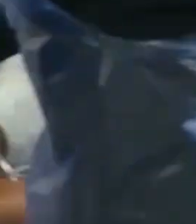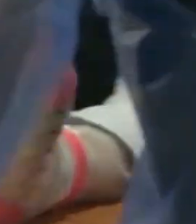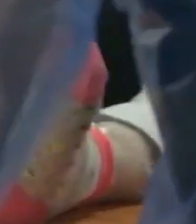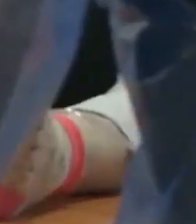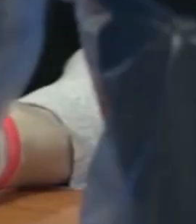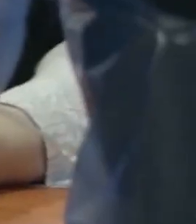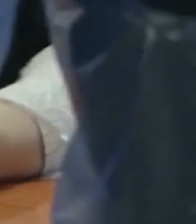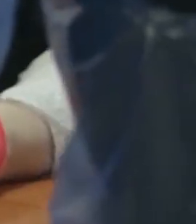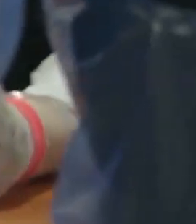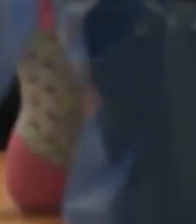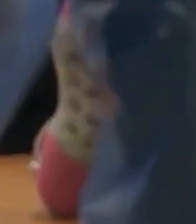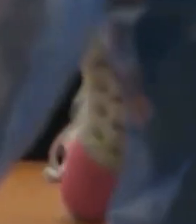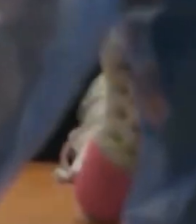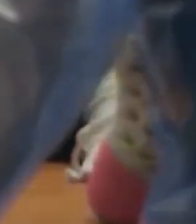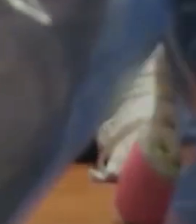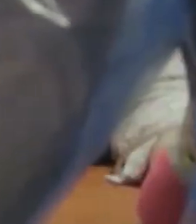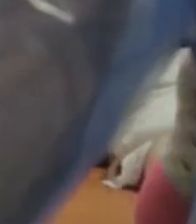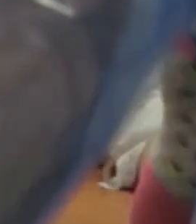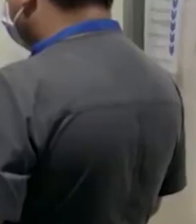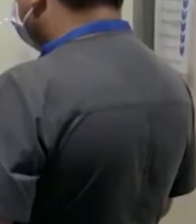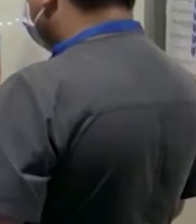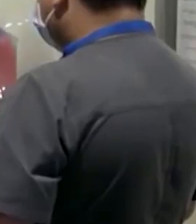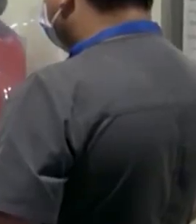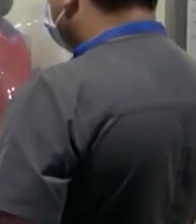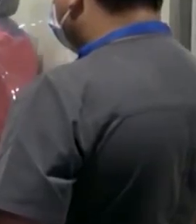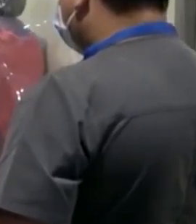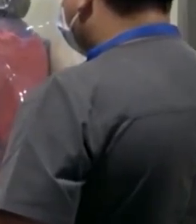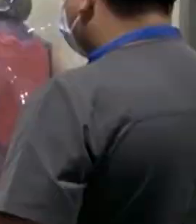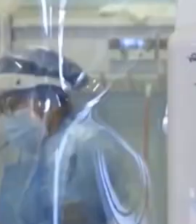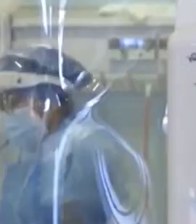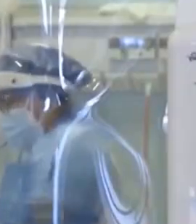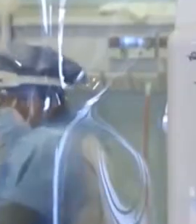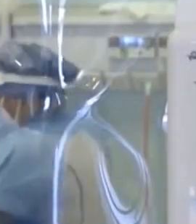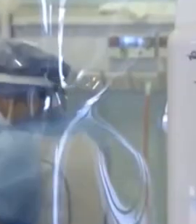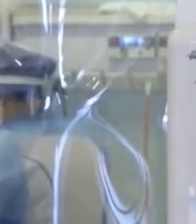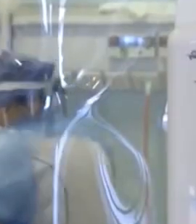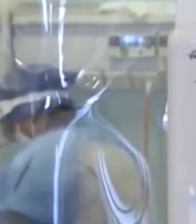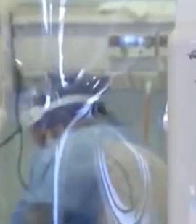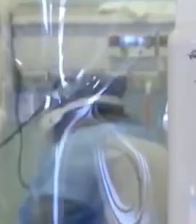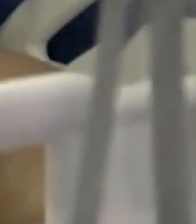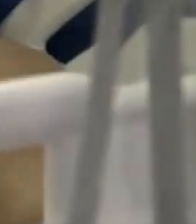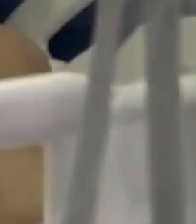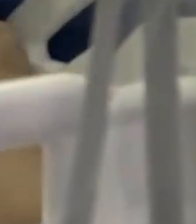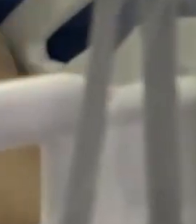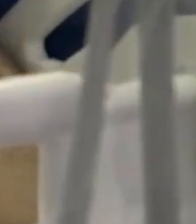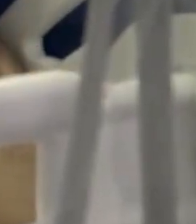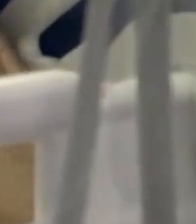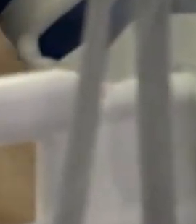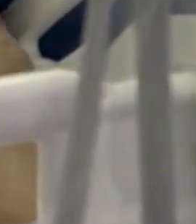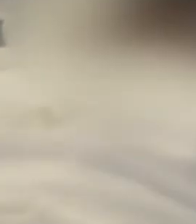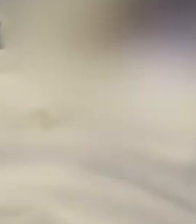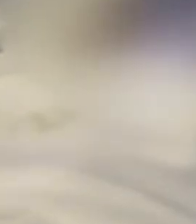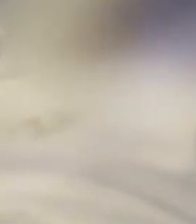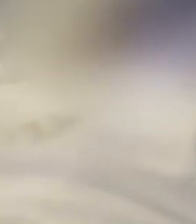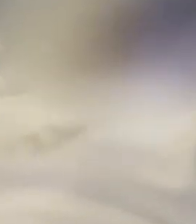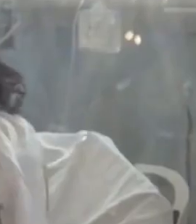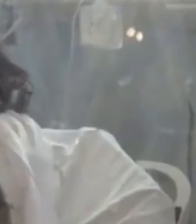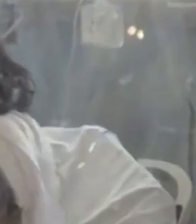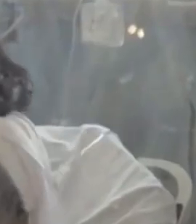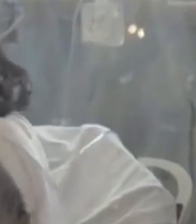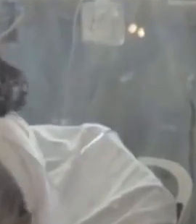y blanco también se realizó el balance sobre el avance de la pandemia a nivel nacional